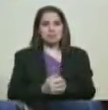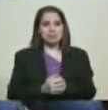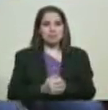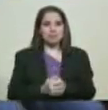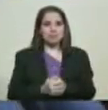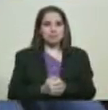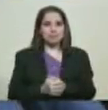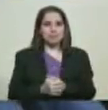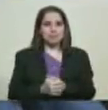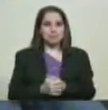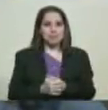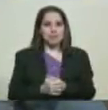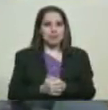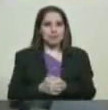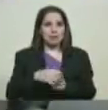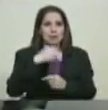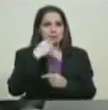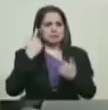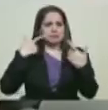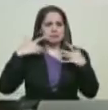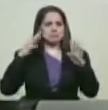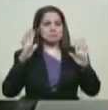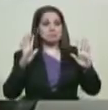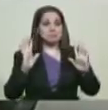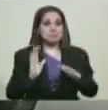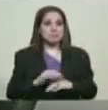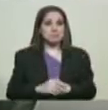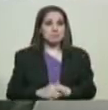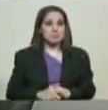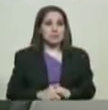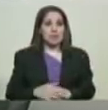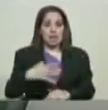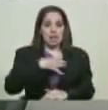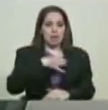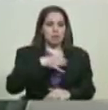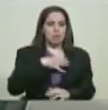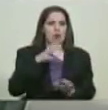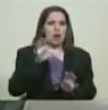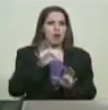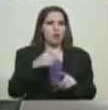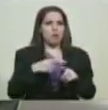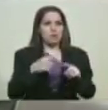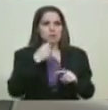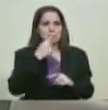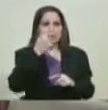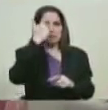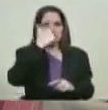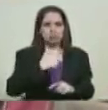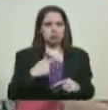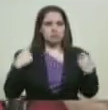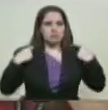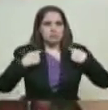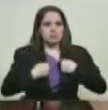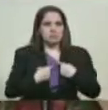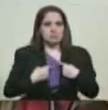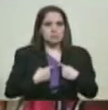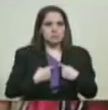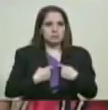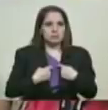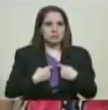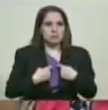Antena 3 por meterme en una serie ahí. A Nicolás. Me pone una chaqueta